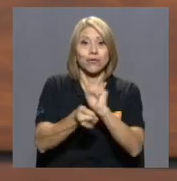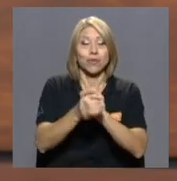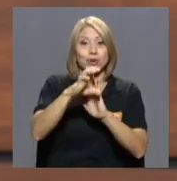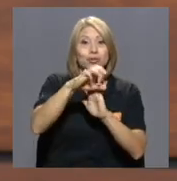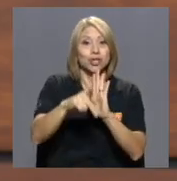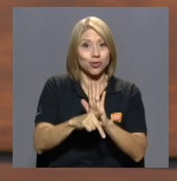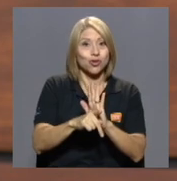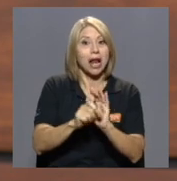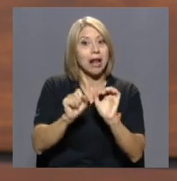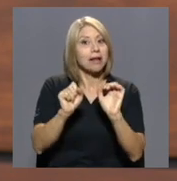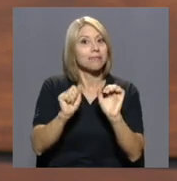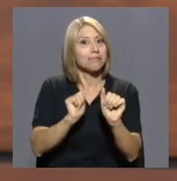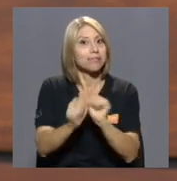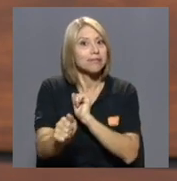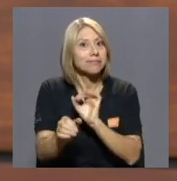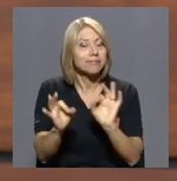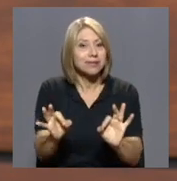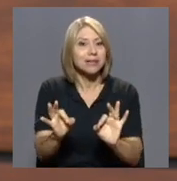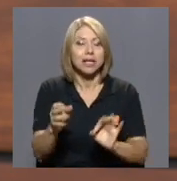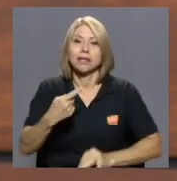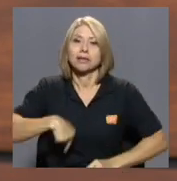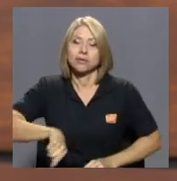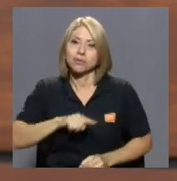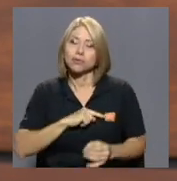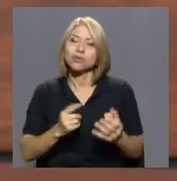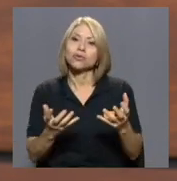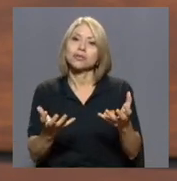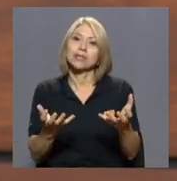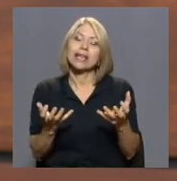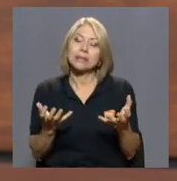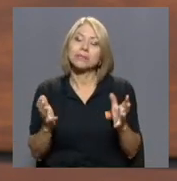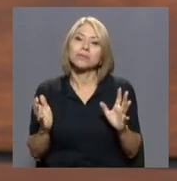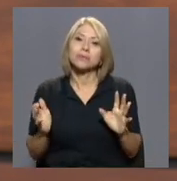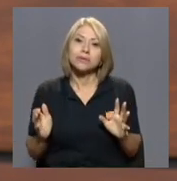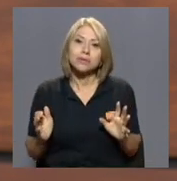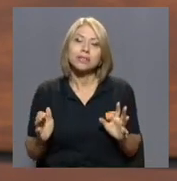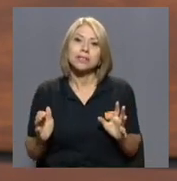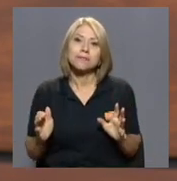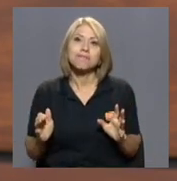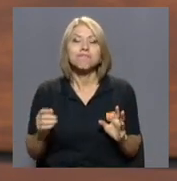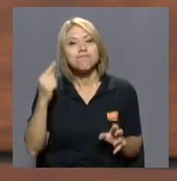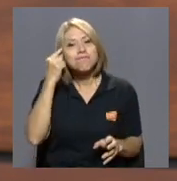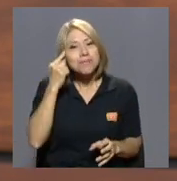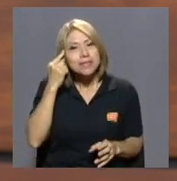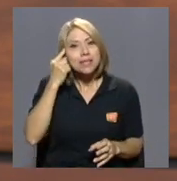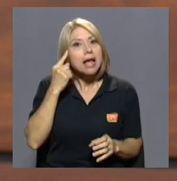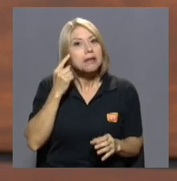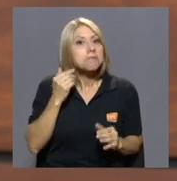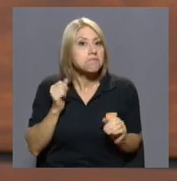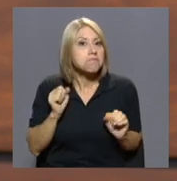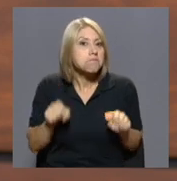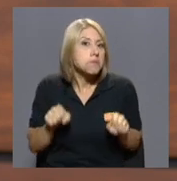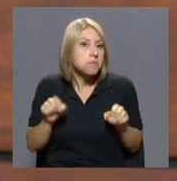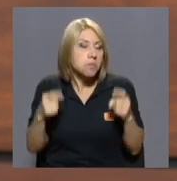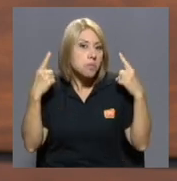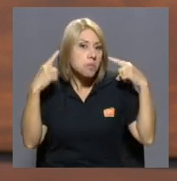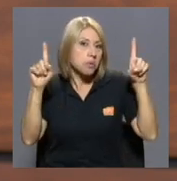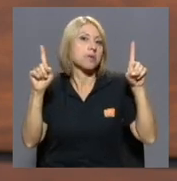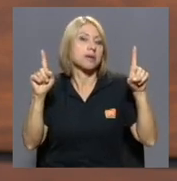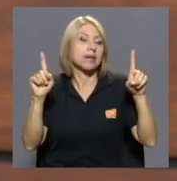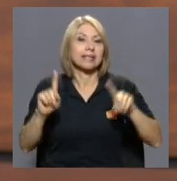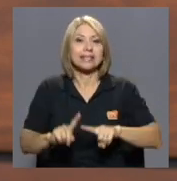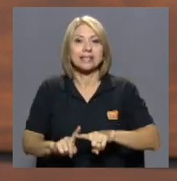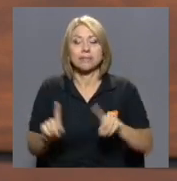y nosotros queremos, nos atrevemos a pensar de que es posible. Sin